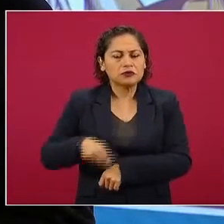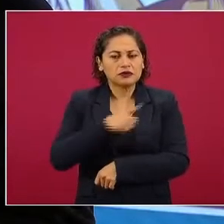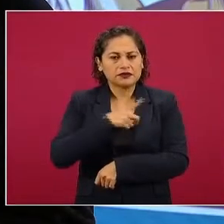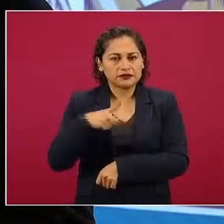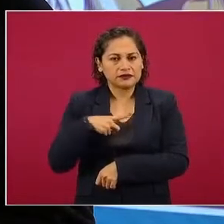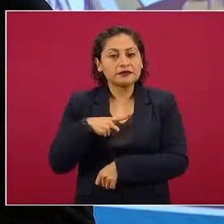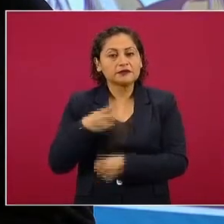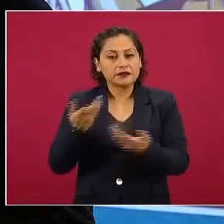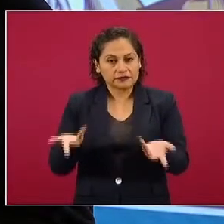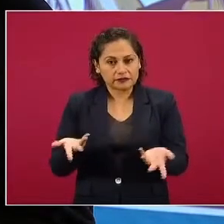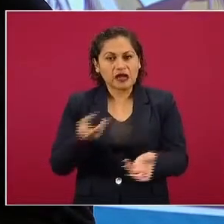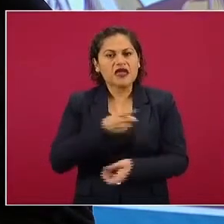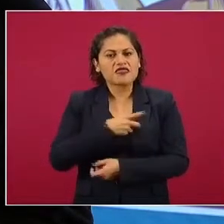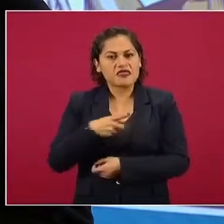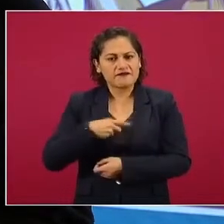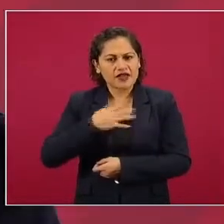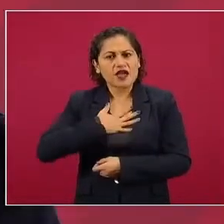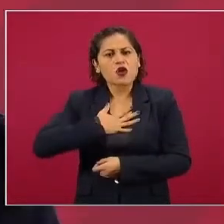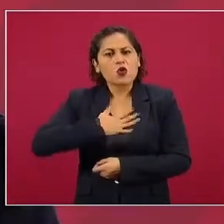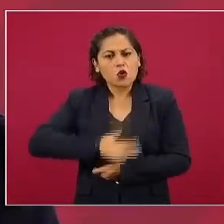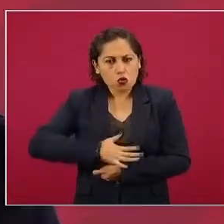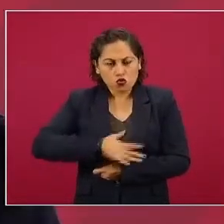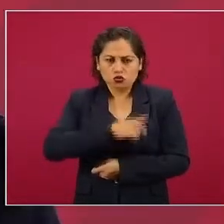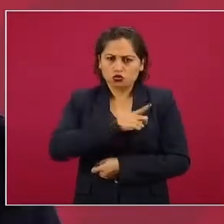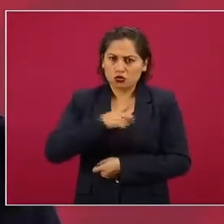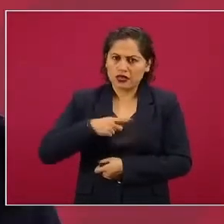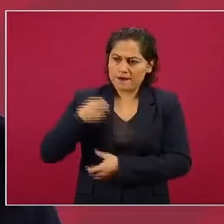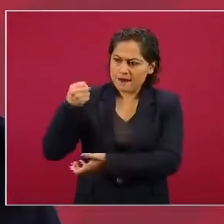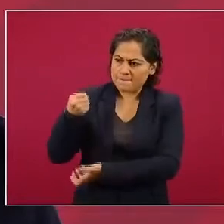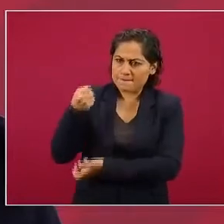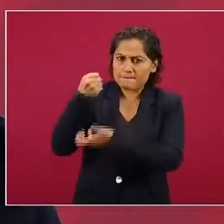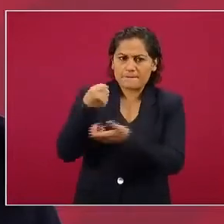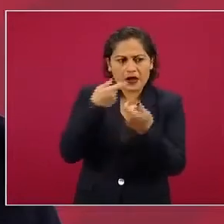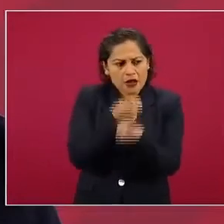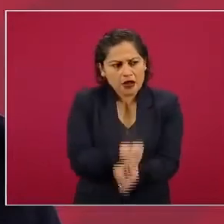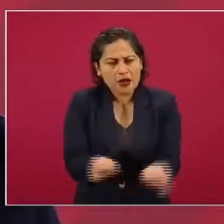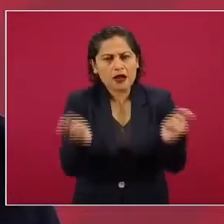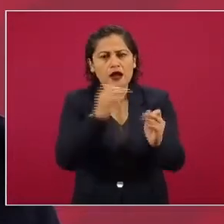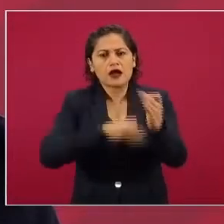que haya justicia, que el presupuesto le llegue al pueblo,